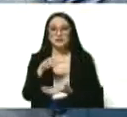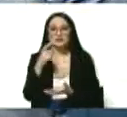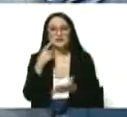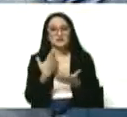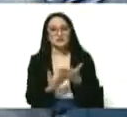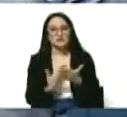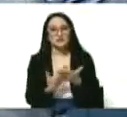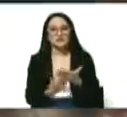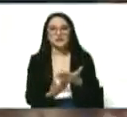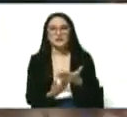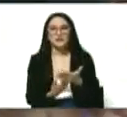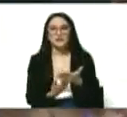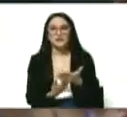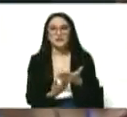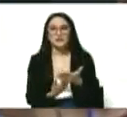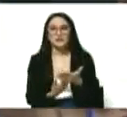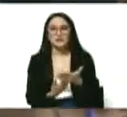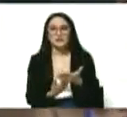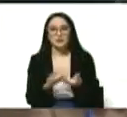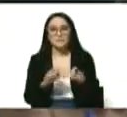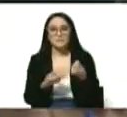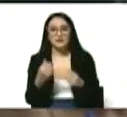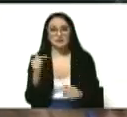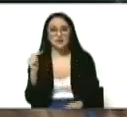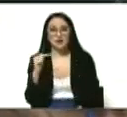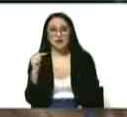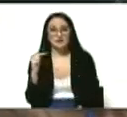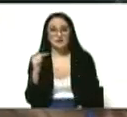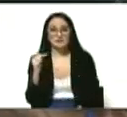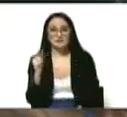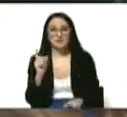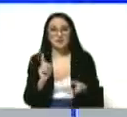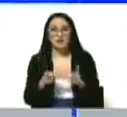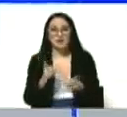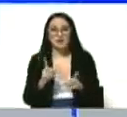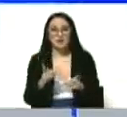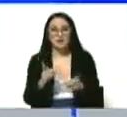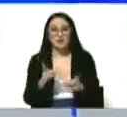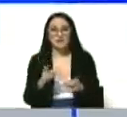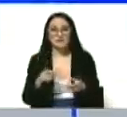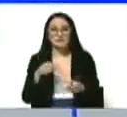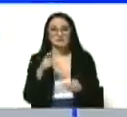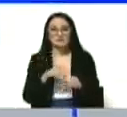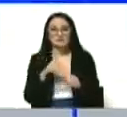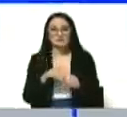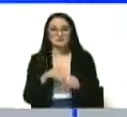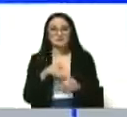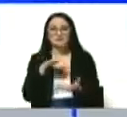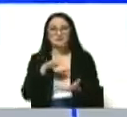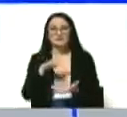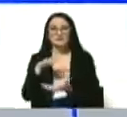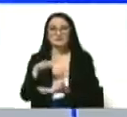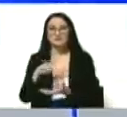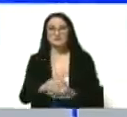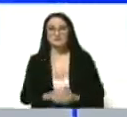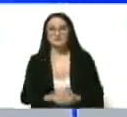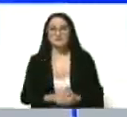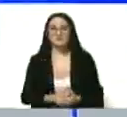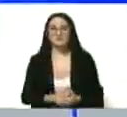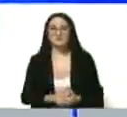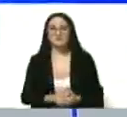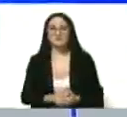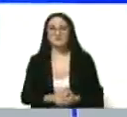testigos incluso de marcadores de precios negativos en algunas cestas de crudo. Del mismo modo, los